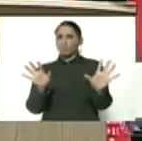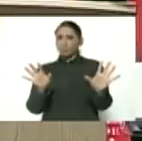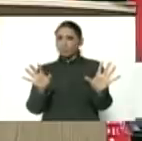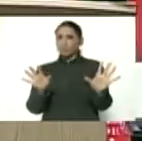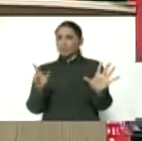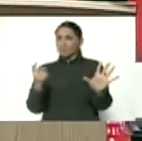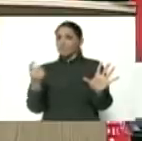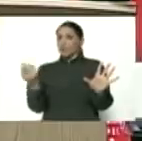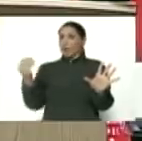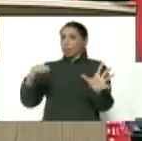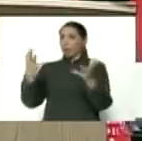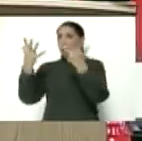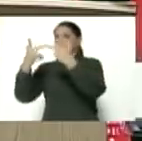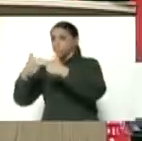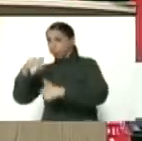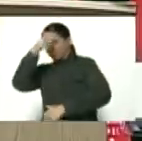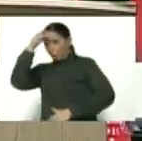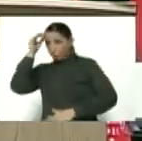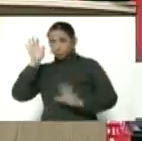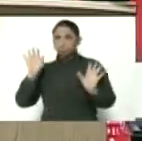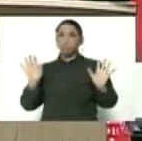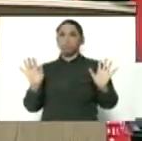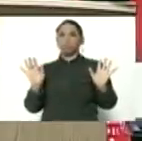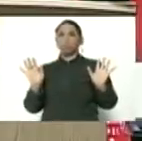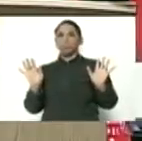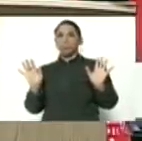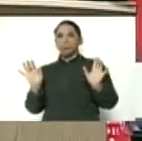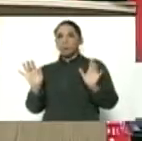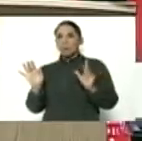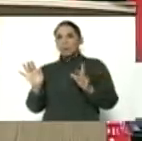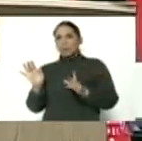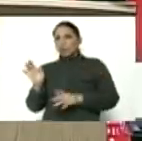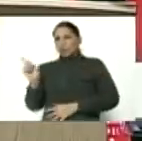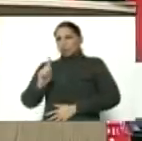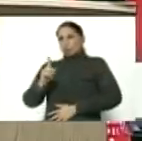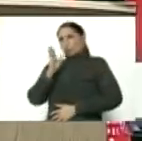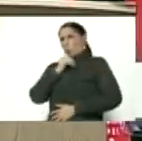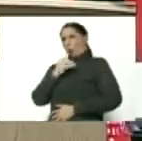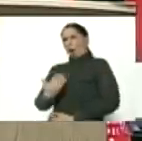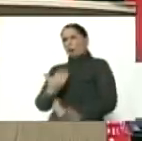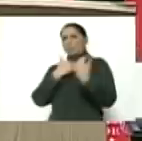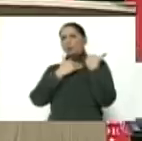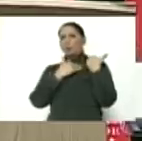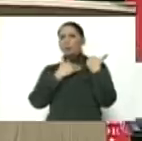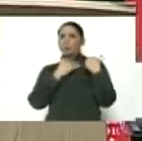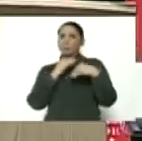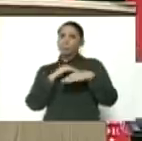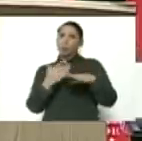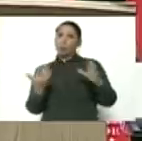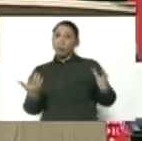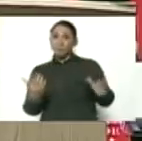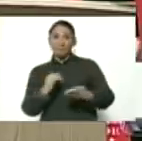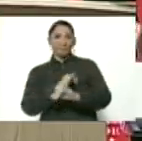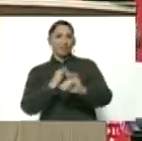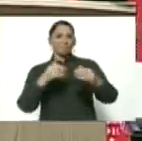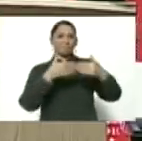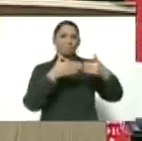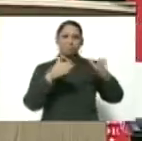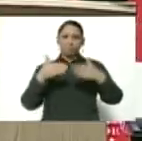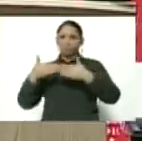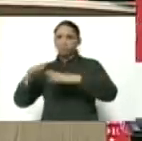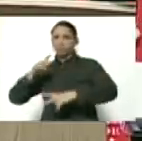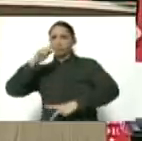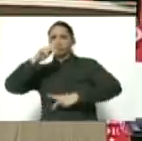mucho a la administración Trump deshacerse de la responsabilidad que tienen, porque ya se han abierto procesos